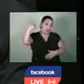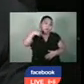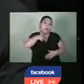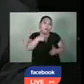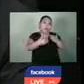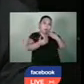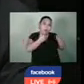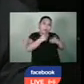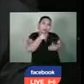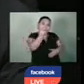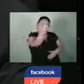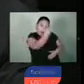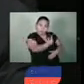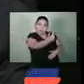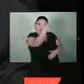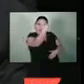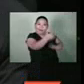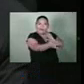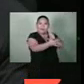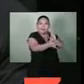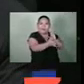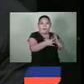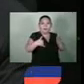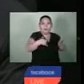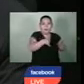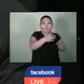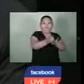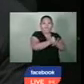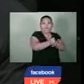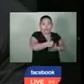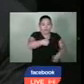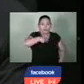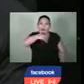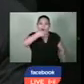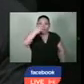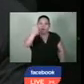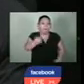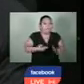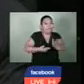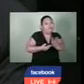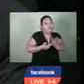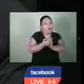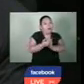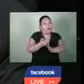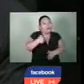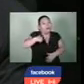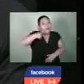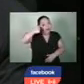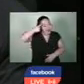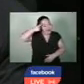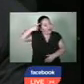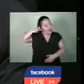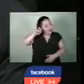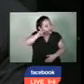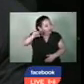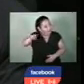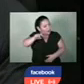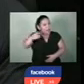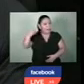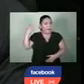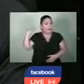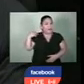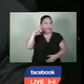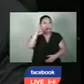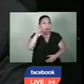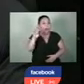por un técnico en el Ministerio de Hacienda que, le soy totalmente sincero, he hecho un esfuerzo muy grande por recordar su nombre porque fue en